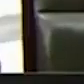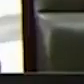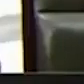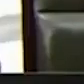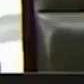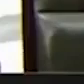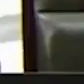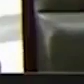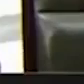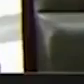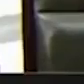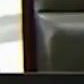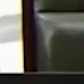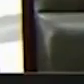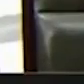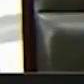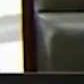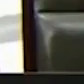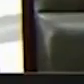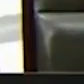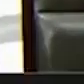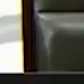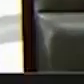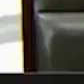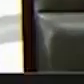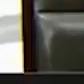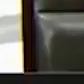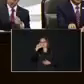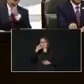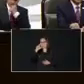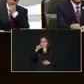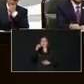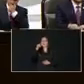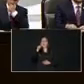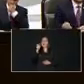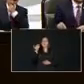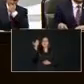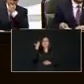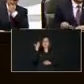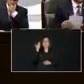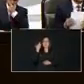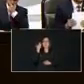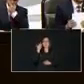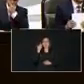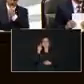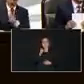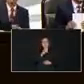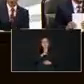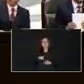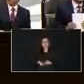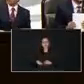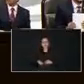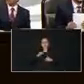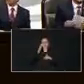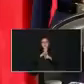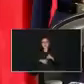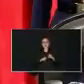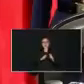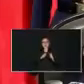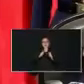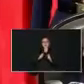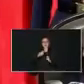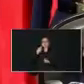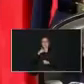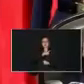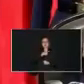El sexenio del presidente Fox, la deuda pública, y esto no se sabe, pero